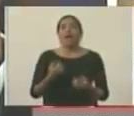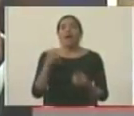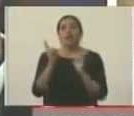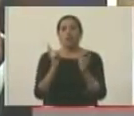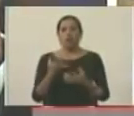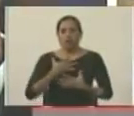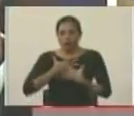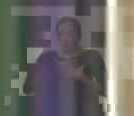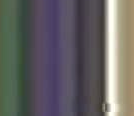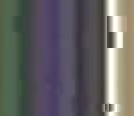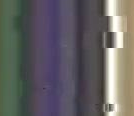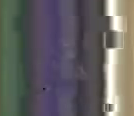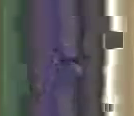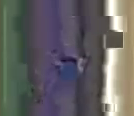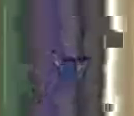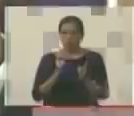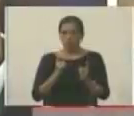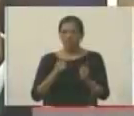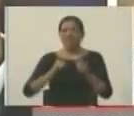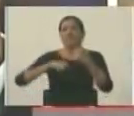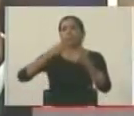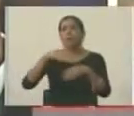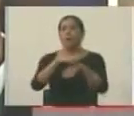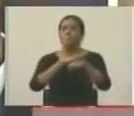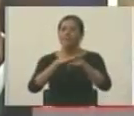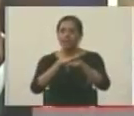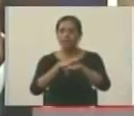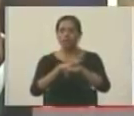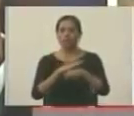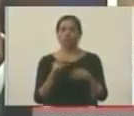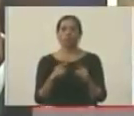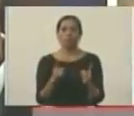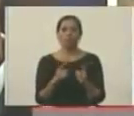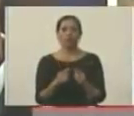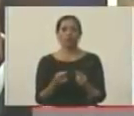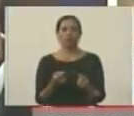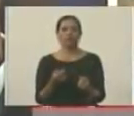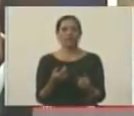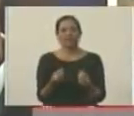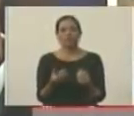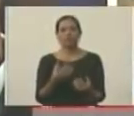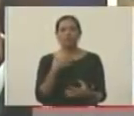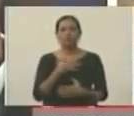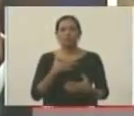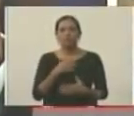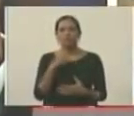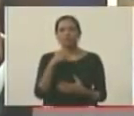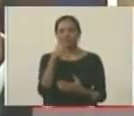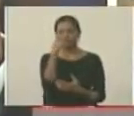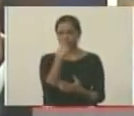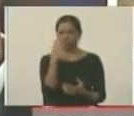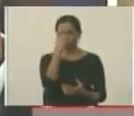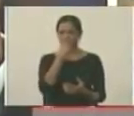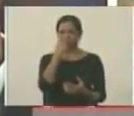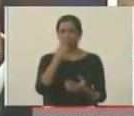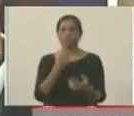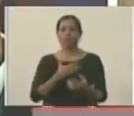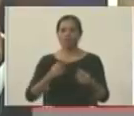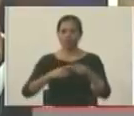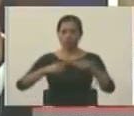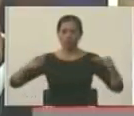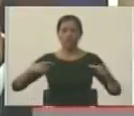ofenderse y se piden perdón lo que te dije, pero tenía mucha rabia. Han tratado de llevar una rabia colectiva a